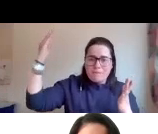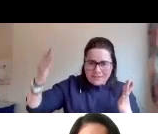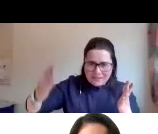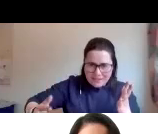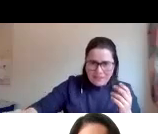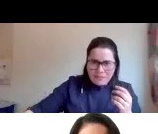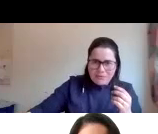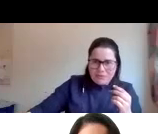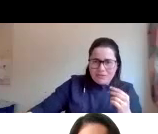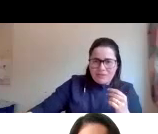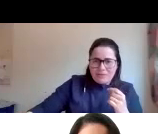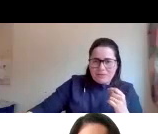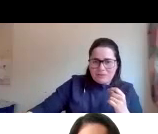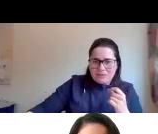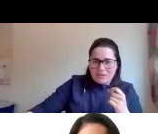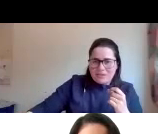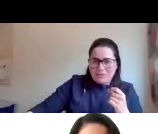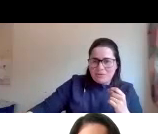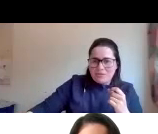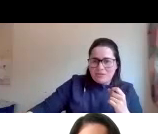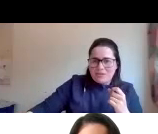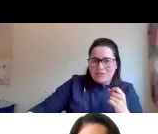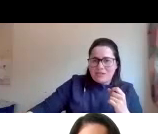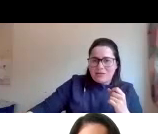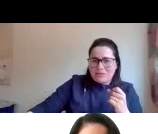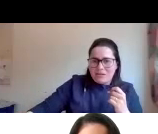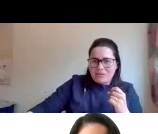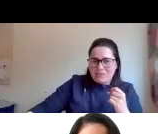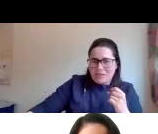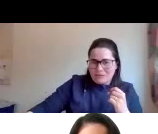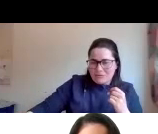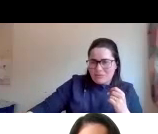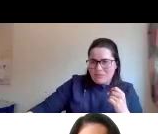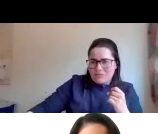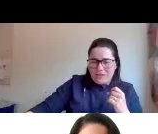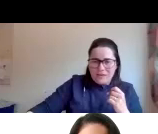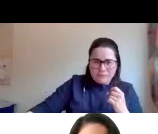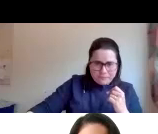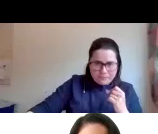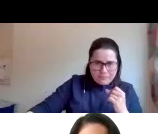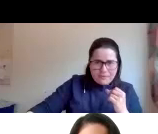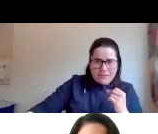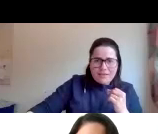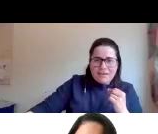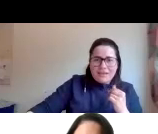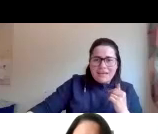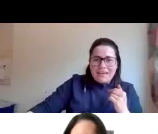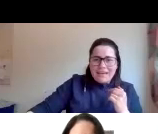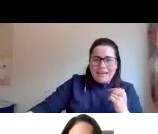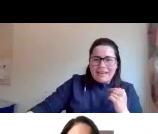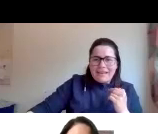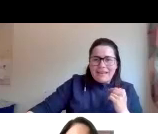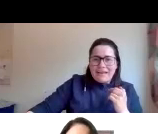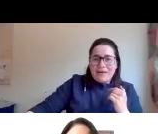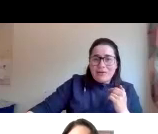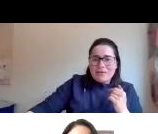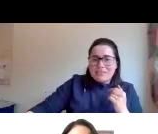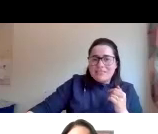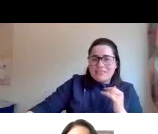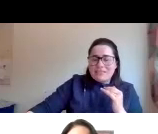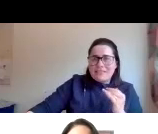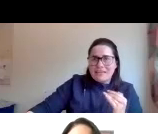montañoso, bastante profundo. Si ven, nosotros aquí estamos monitoreando hasta 200 metros de profundidad. El